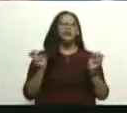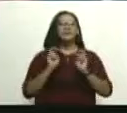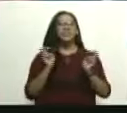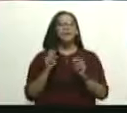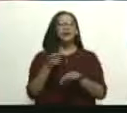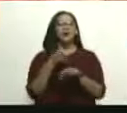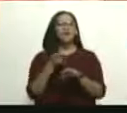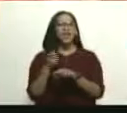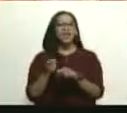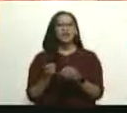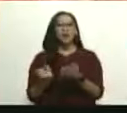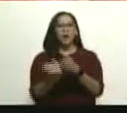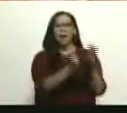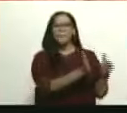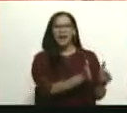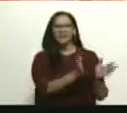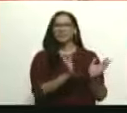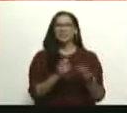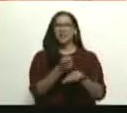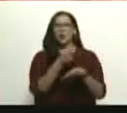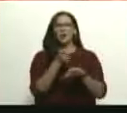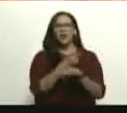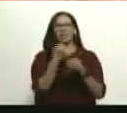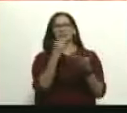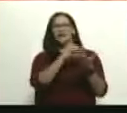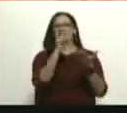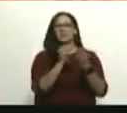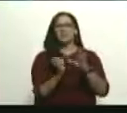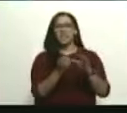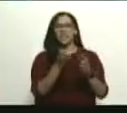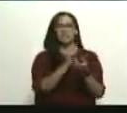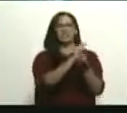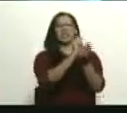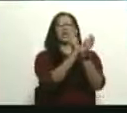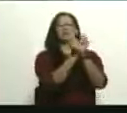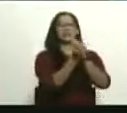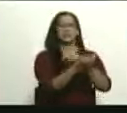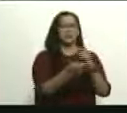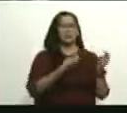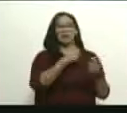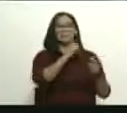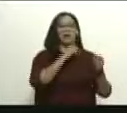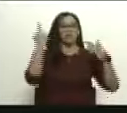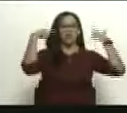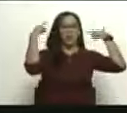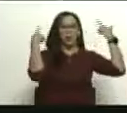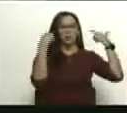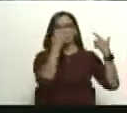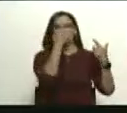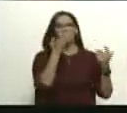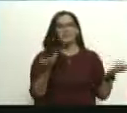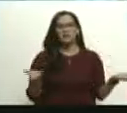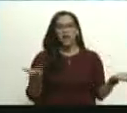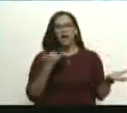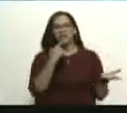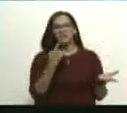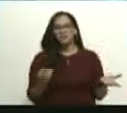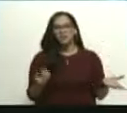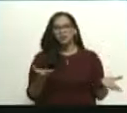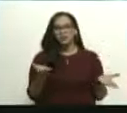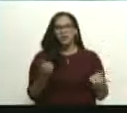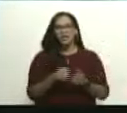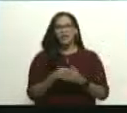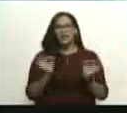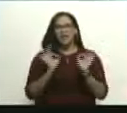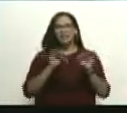gobierno paralelo, del gobierno de la Asamblea Nacional de Transición que está en España y toda esta locura es una payasada, o sea, hay que decirlo así. Yo